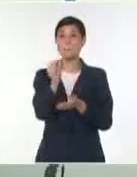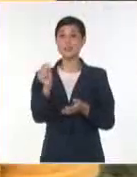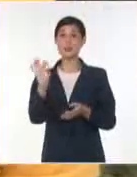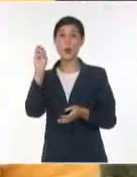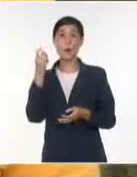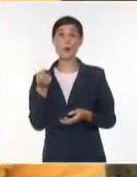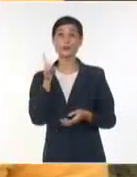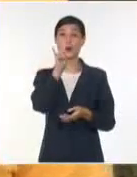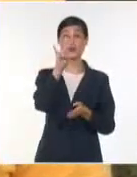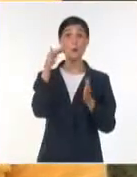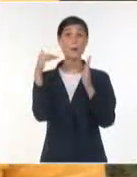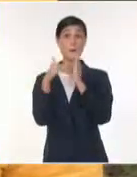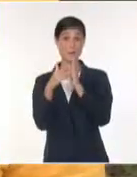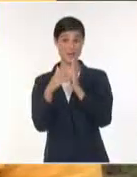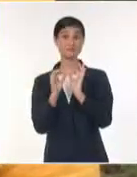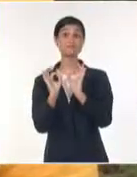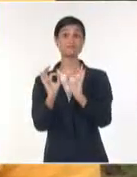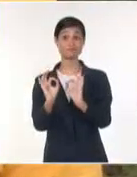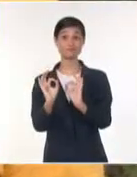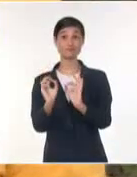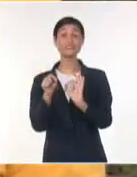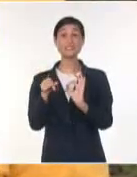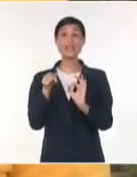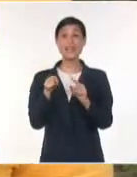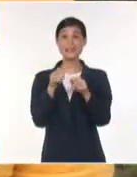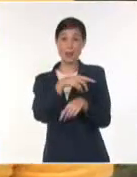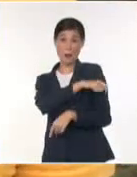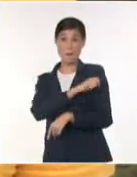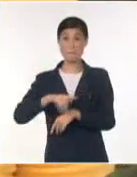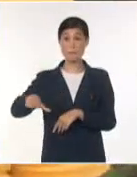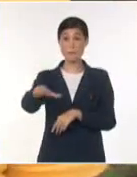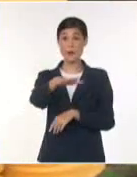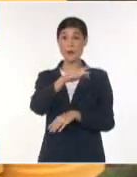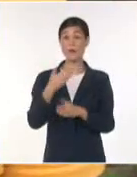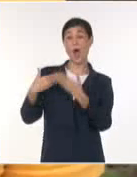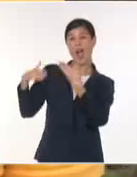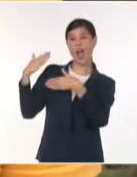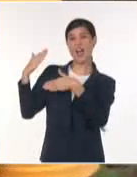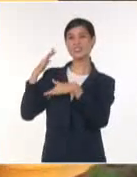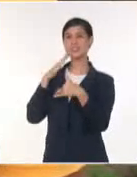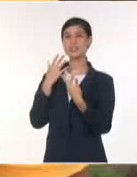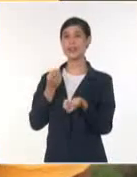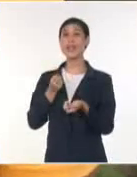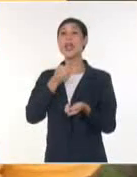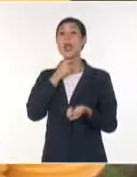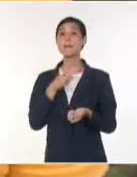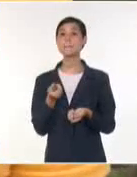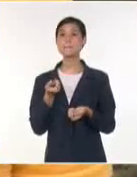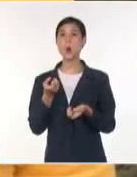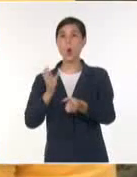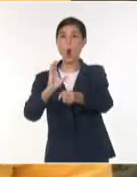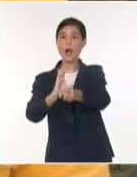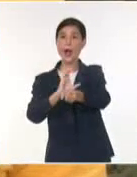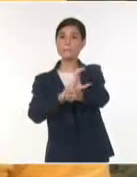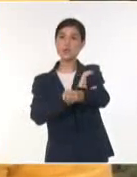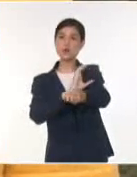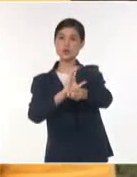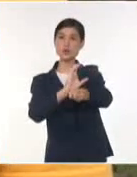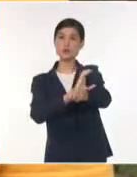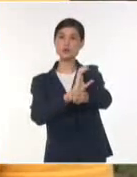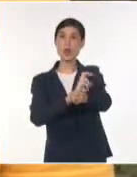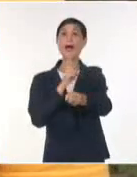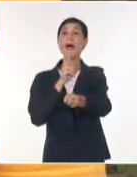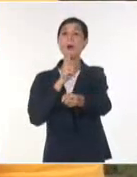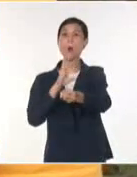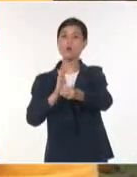Vigía. Porque esta parte de la población antiguamente se le abastecía el agua en pipas, ya no es hoy así, ya hoy ellos